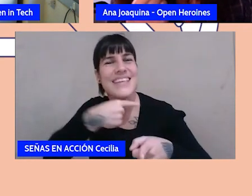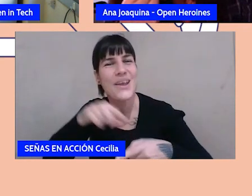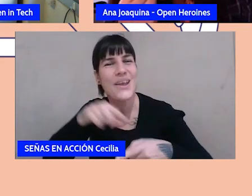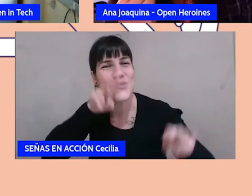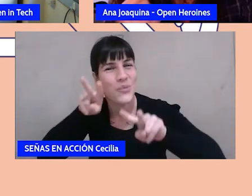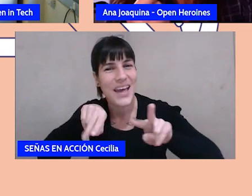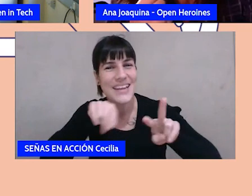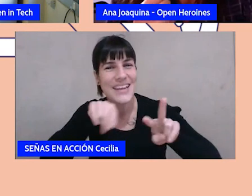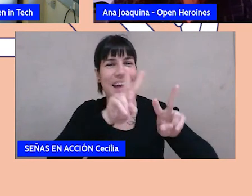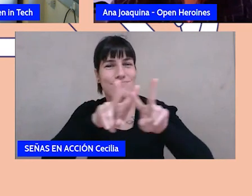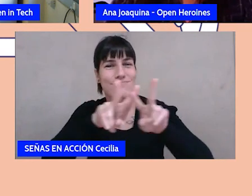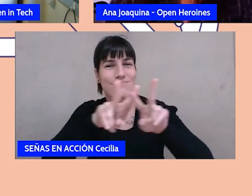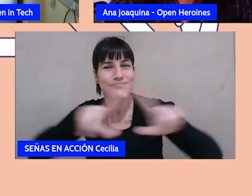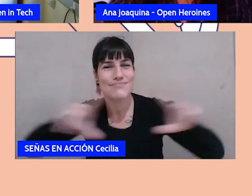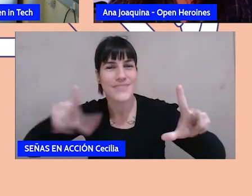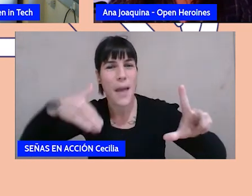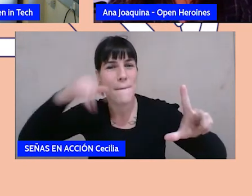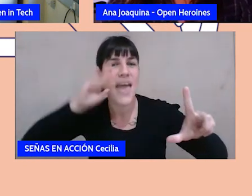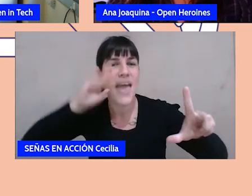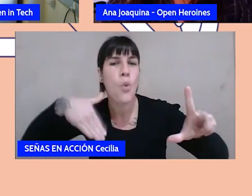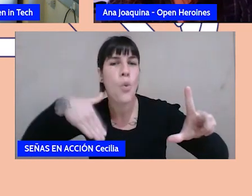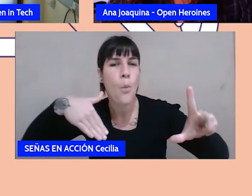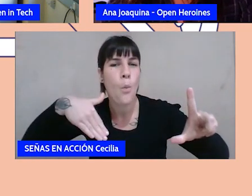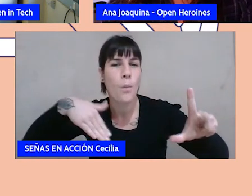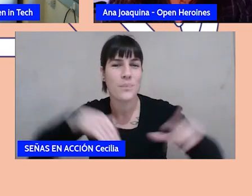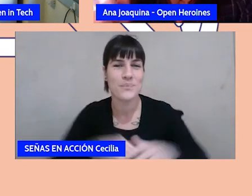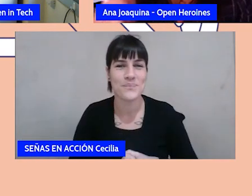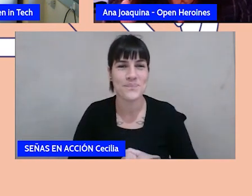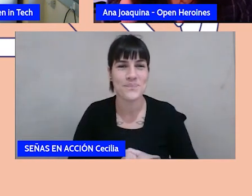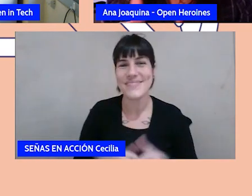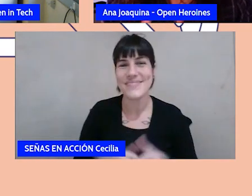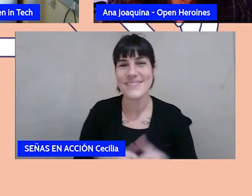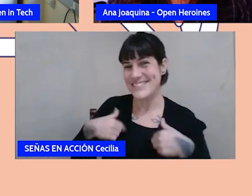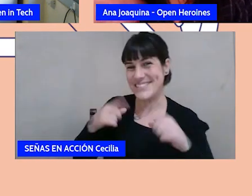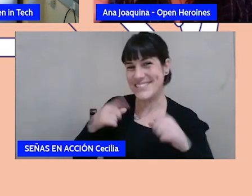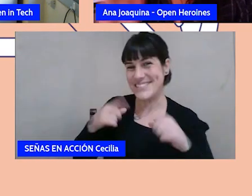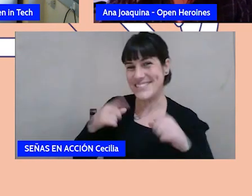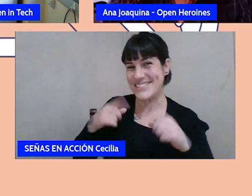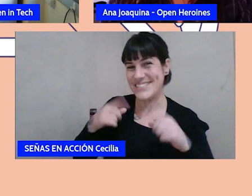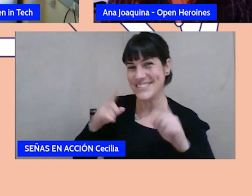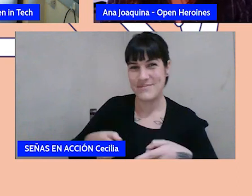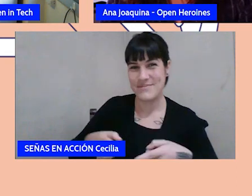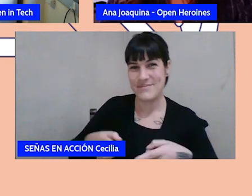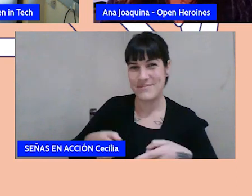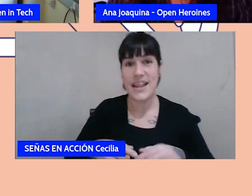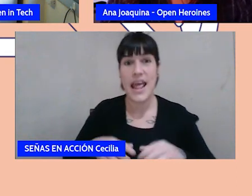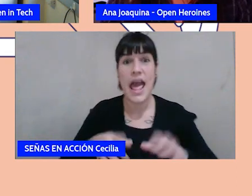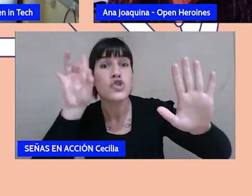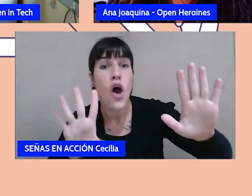en Medium algunos artículos. Y yo también. Es una comunidad solo para mujeres y personas no binarias, perdón.